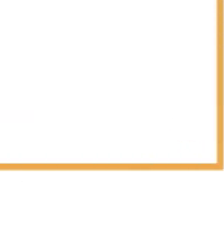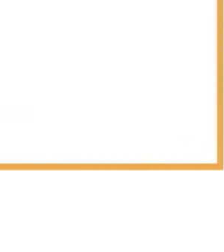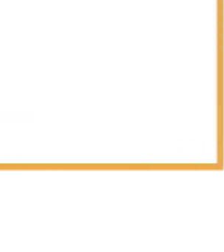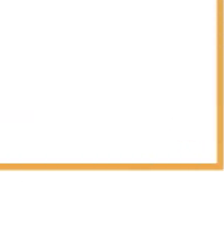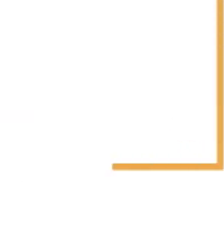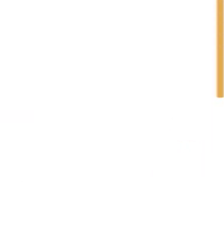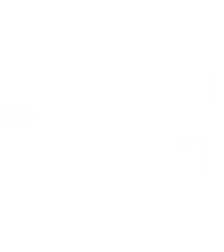próxima